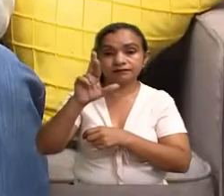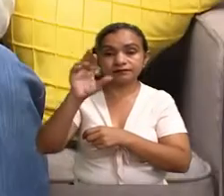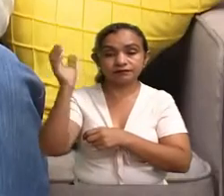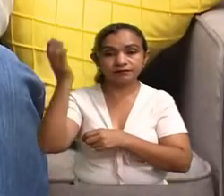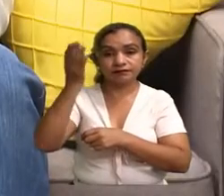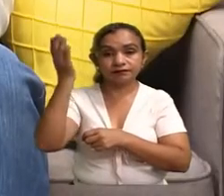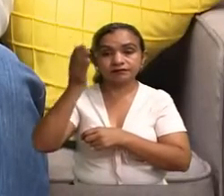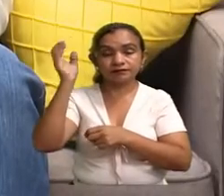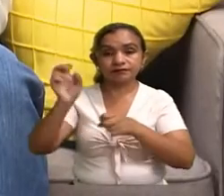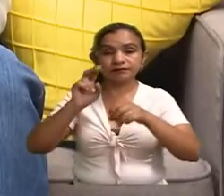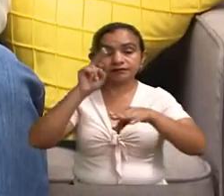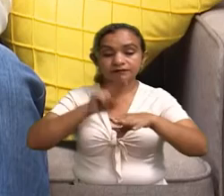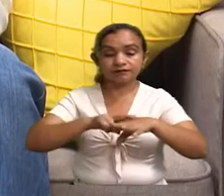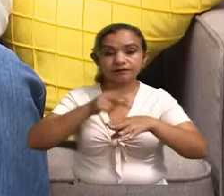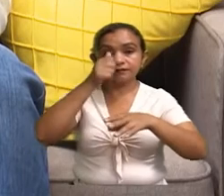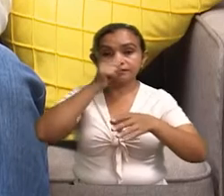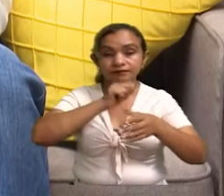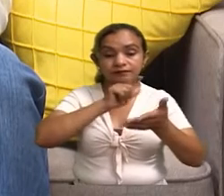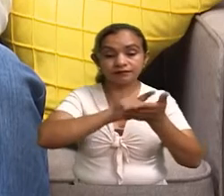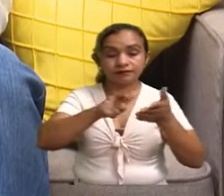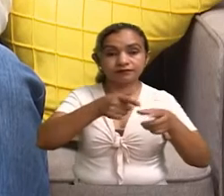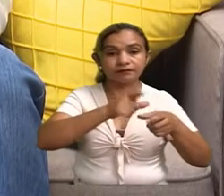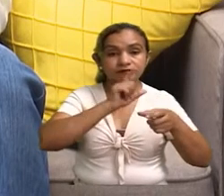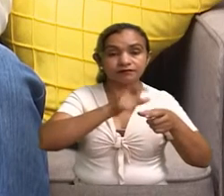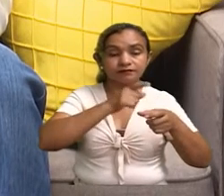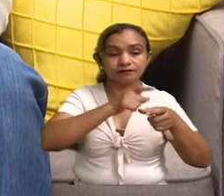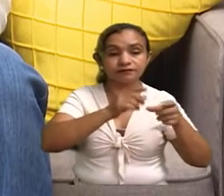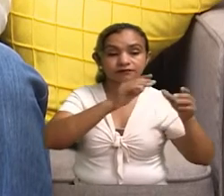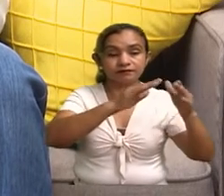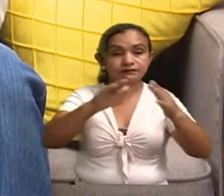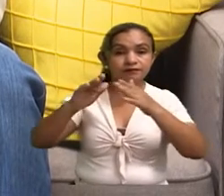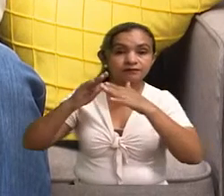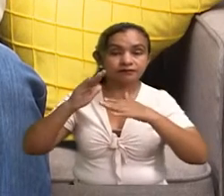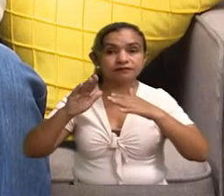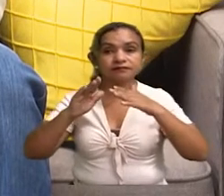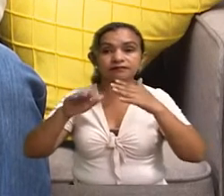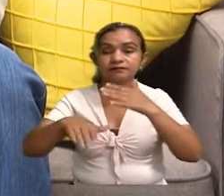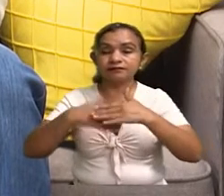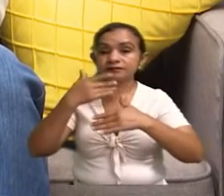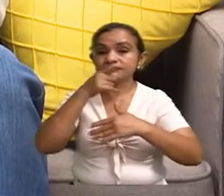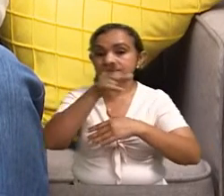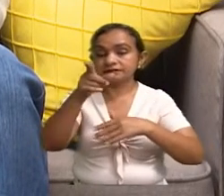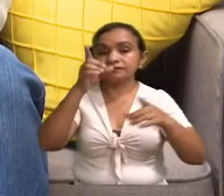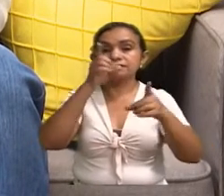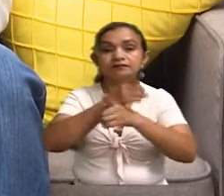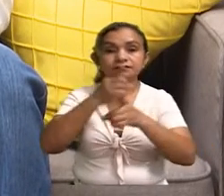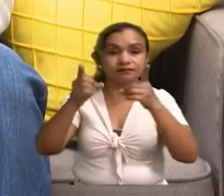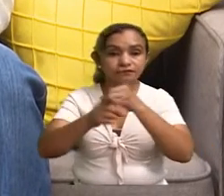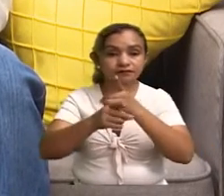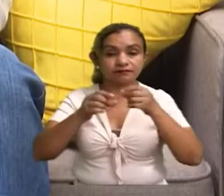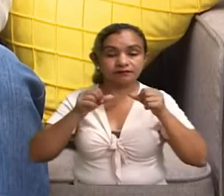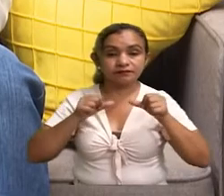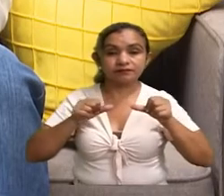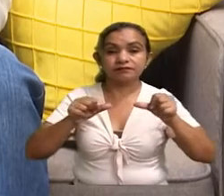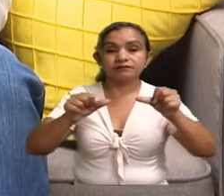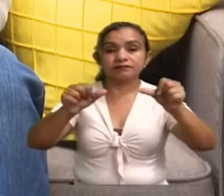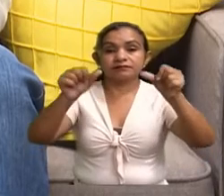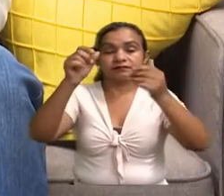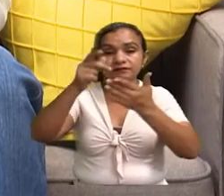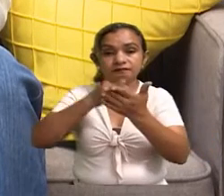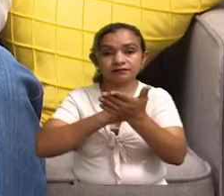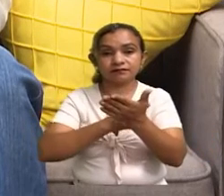a propósito de esa conversación franca y directa con las comunidades, que al final son las que garantizan la prolongación y la existencia de estos